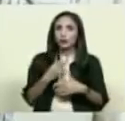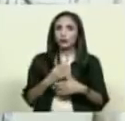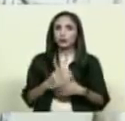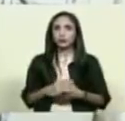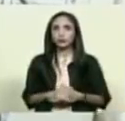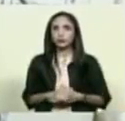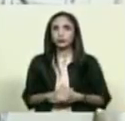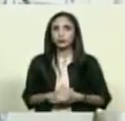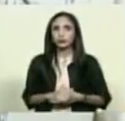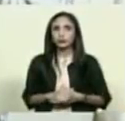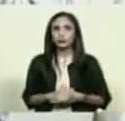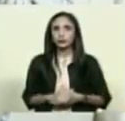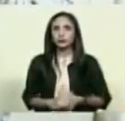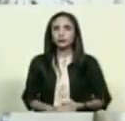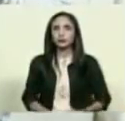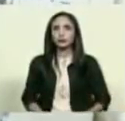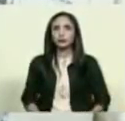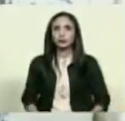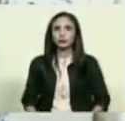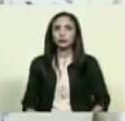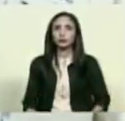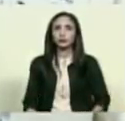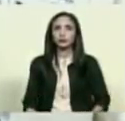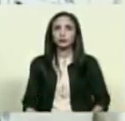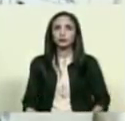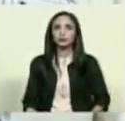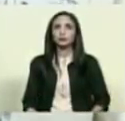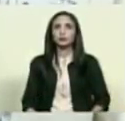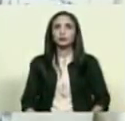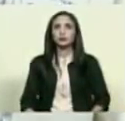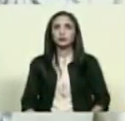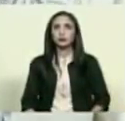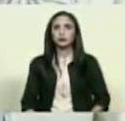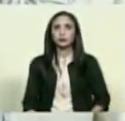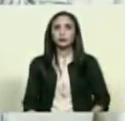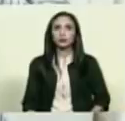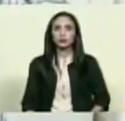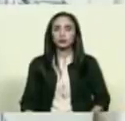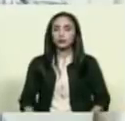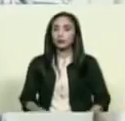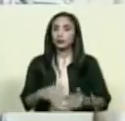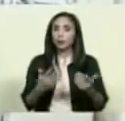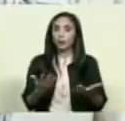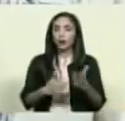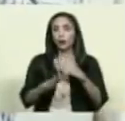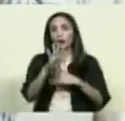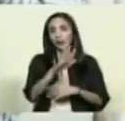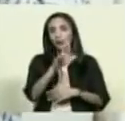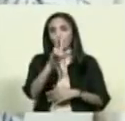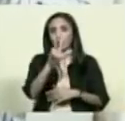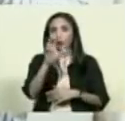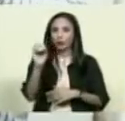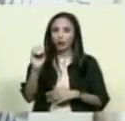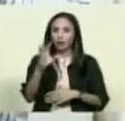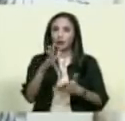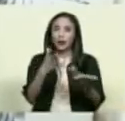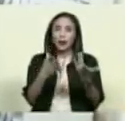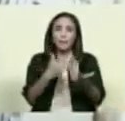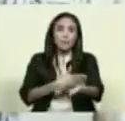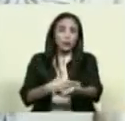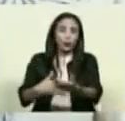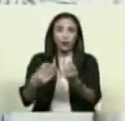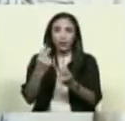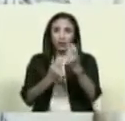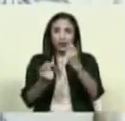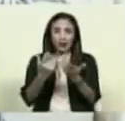ya durante estos meses del año 2018 se han entregado más de 530 proyectos productivos, se ha hecho una inversión de más de 1.000 millones de bolívares, y hoy continúa